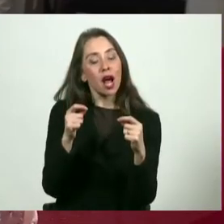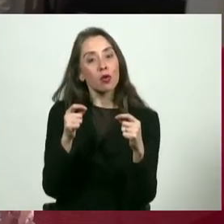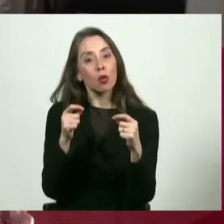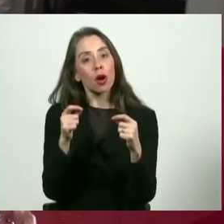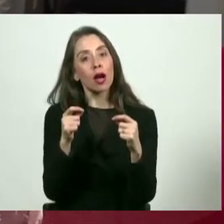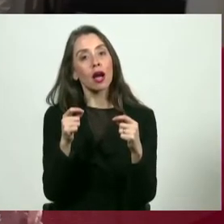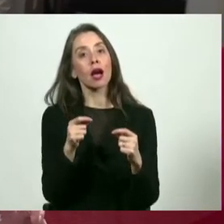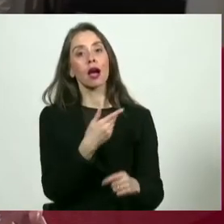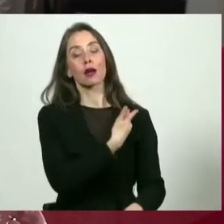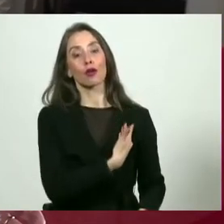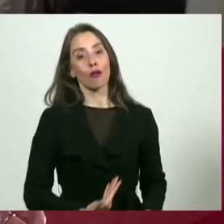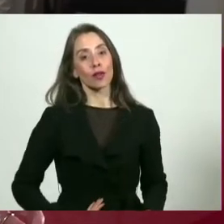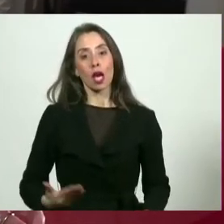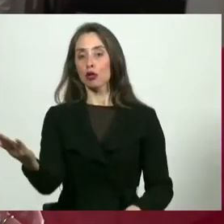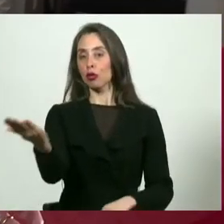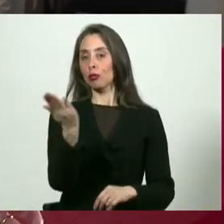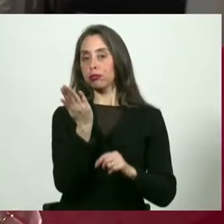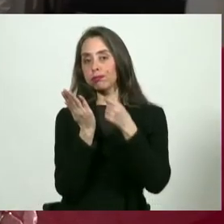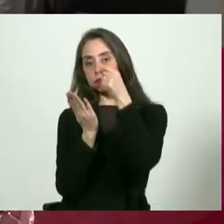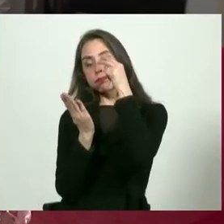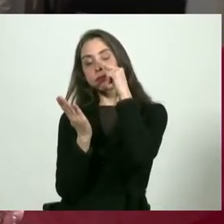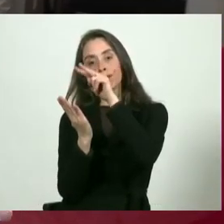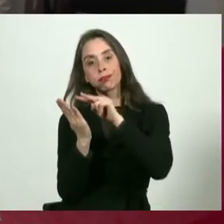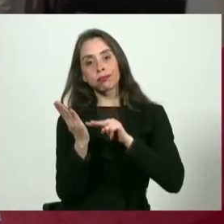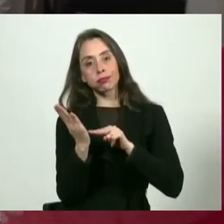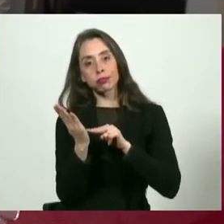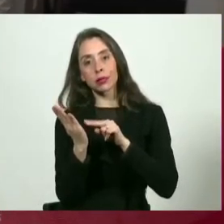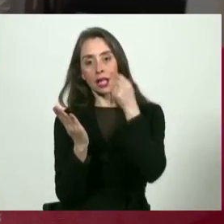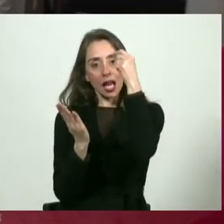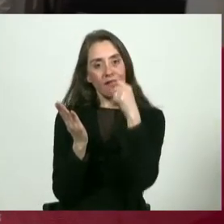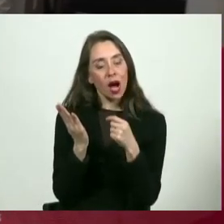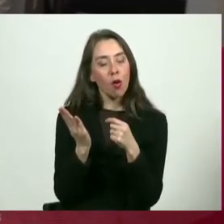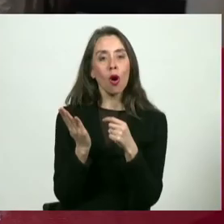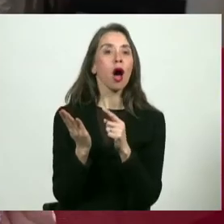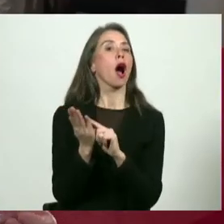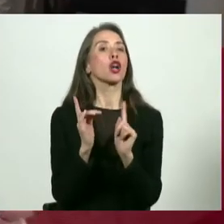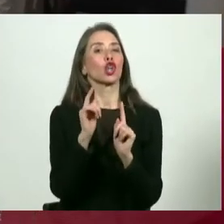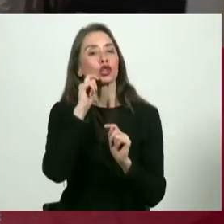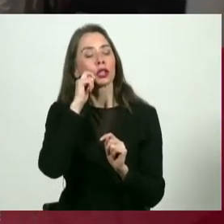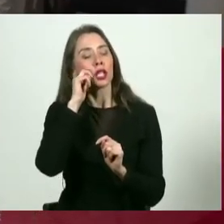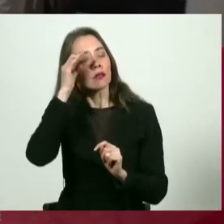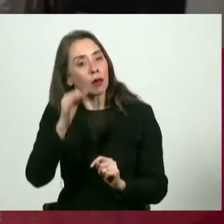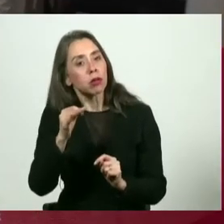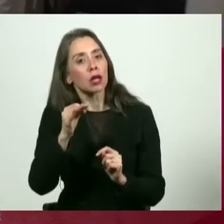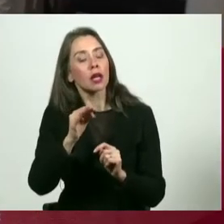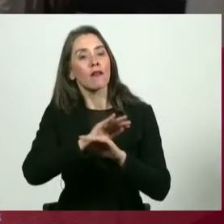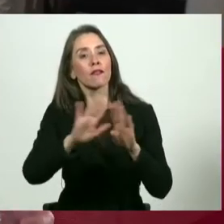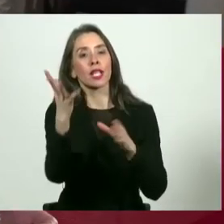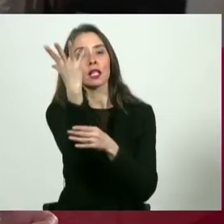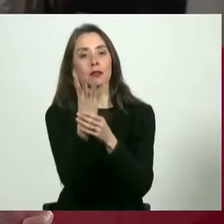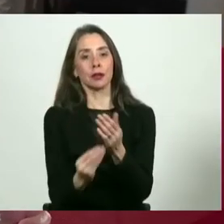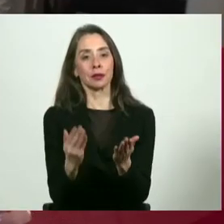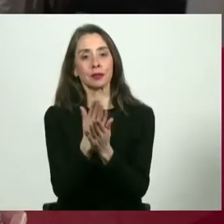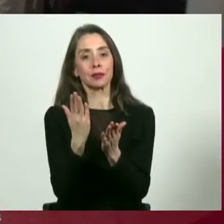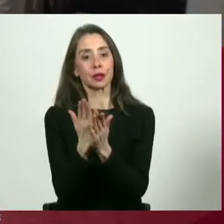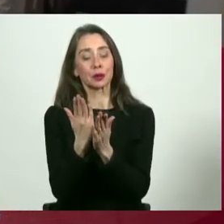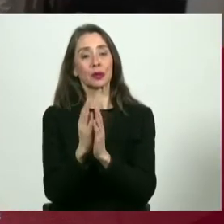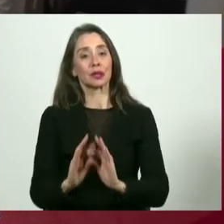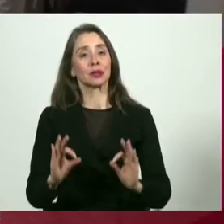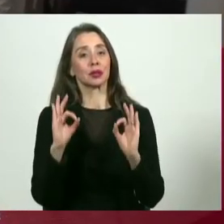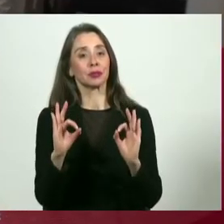la pregunta, que no alcancé a anotar el nombre de la persona que la hizo, de los términos de las escuelas especiales, hay que